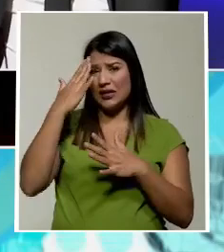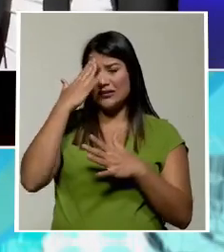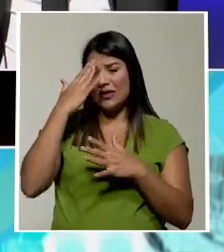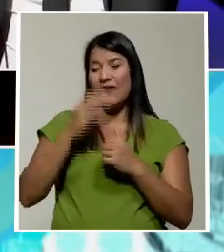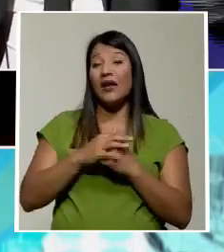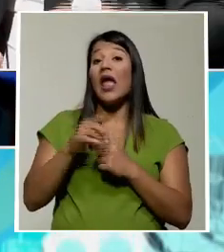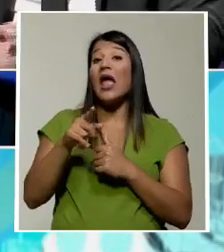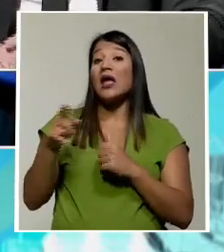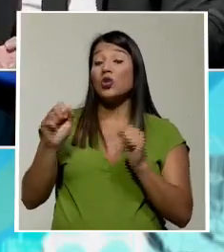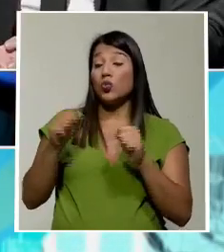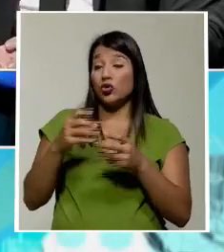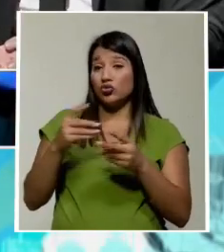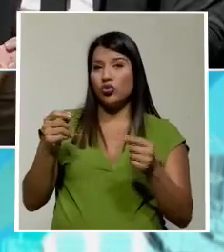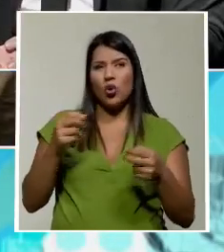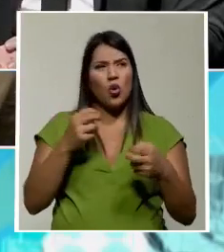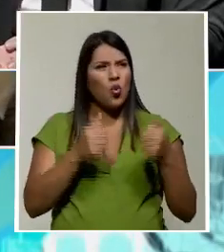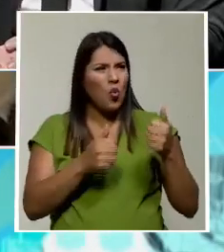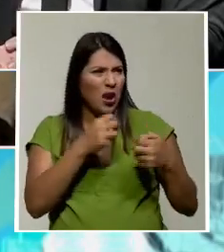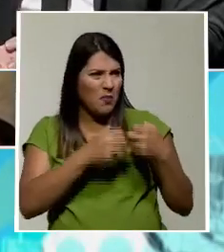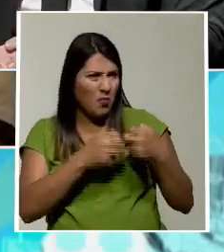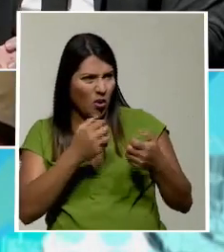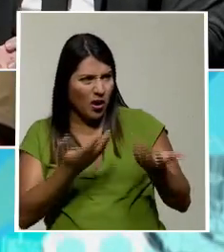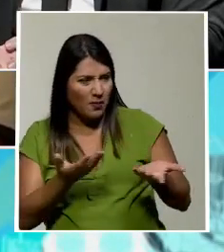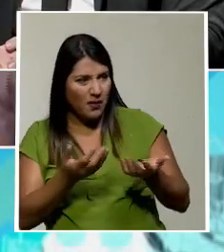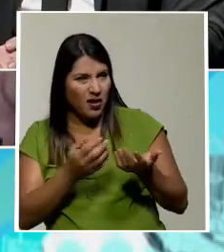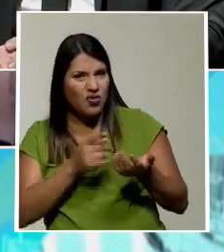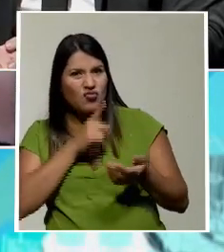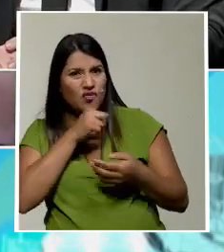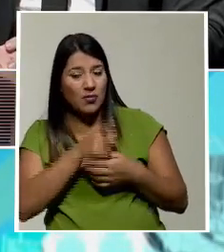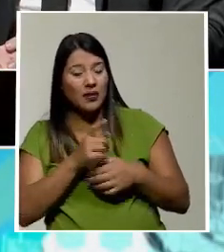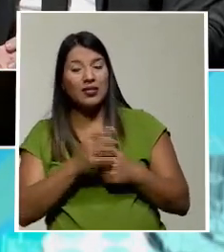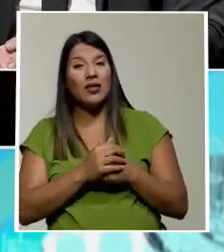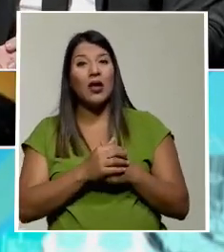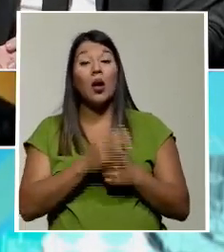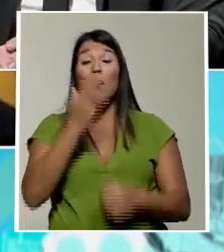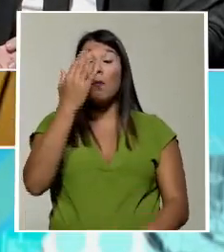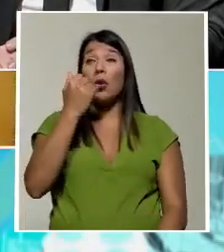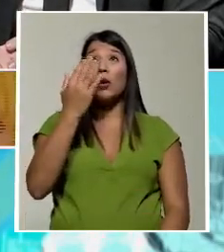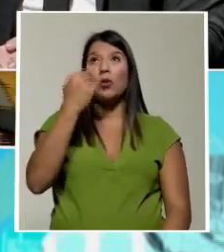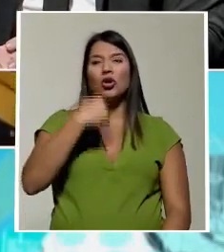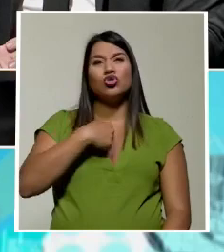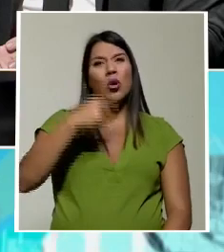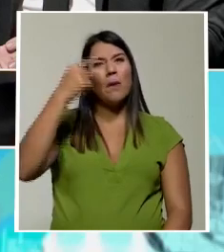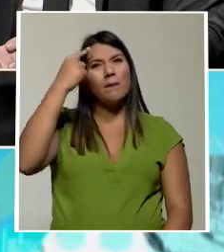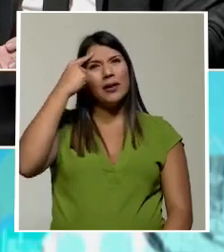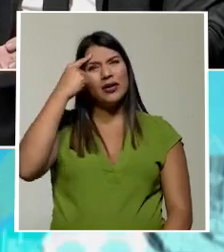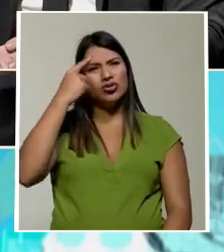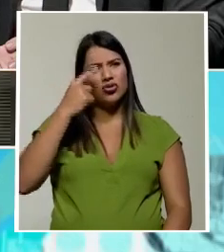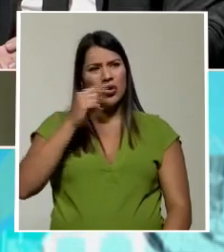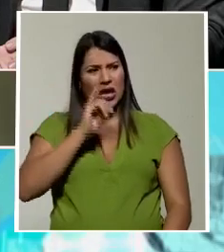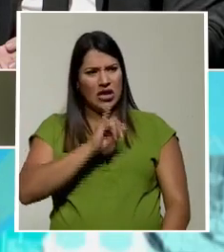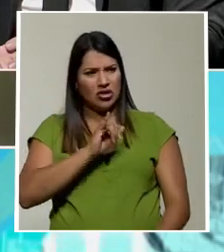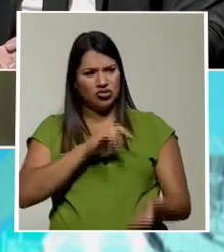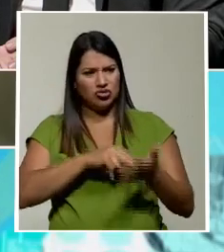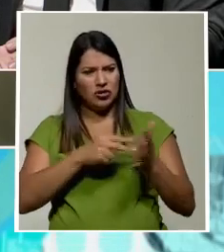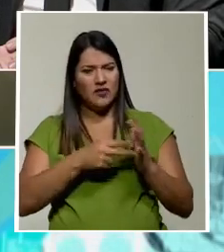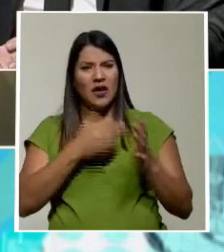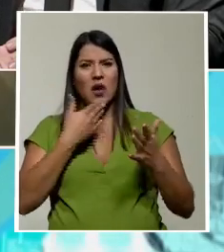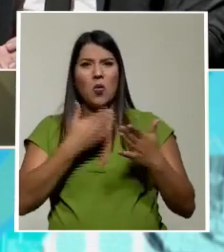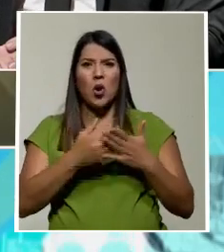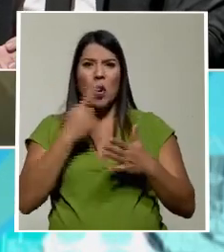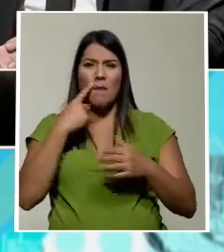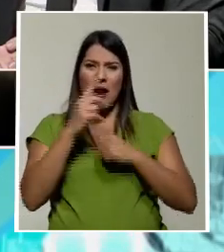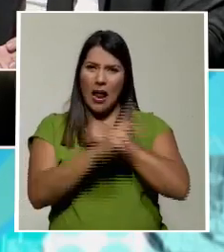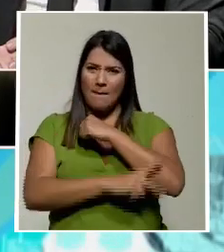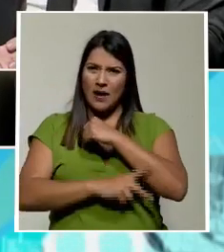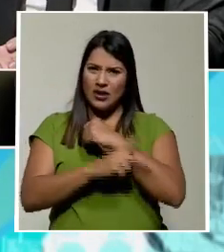ellos resolvieron. ¿Cuál es el problema de fondo? Ustedes porque uno diría, es algo tan bueno para el país, tan necesario.